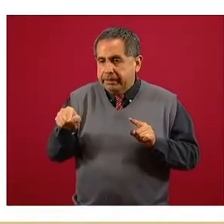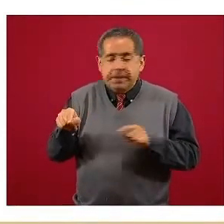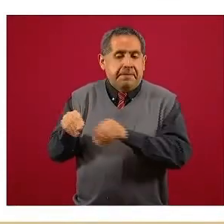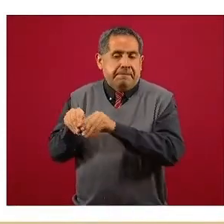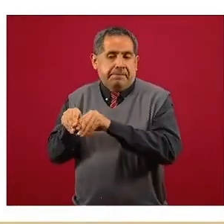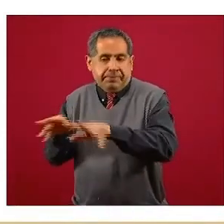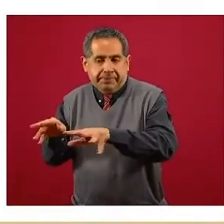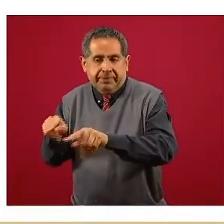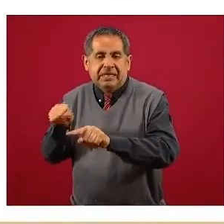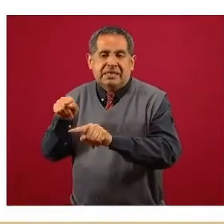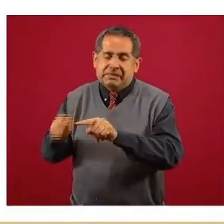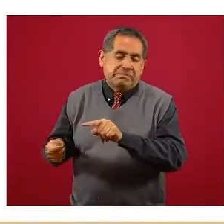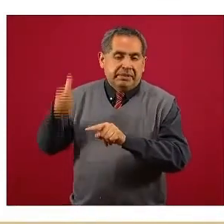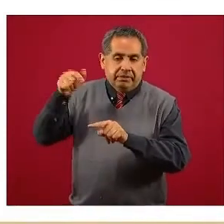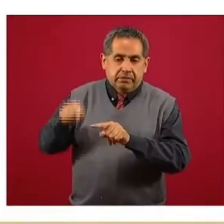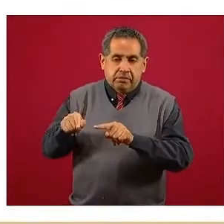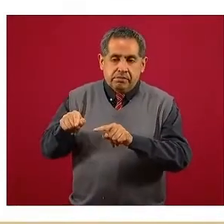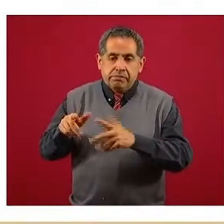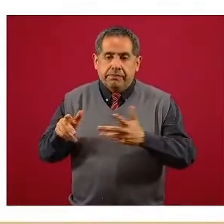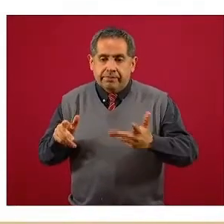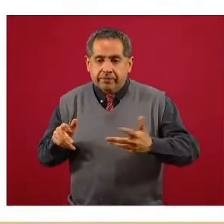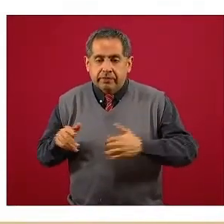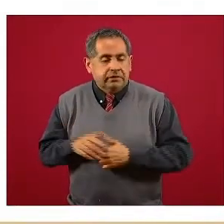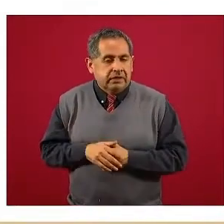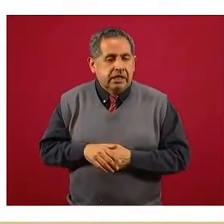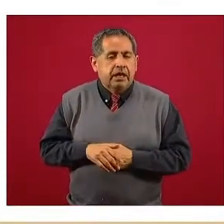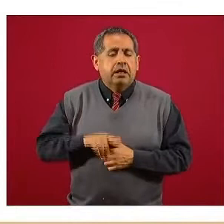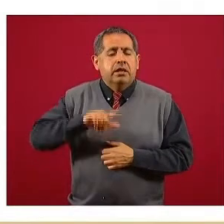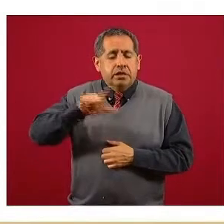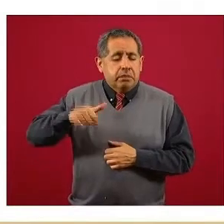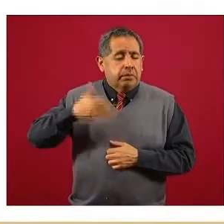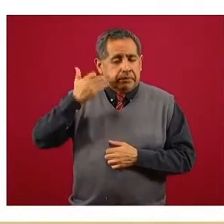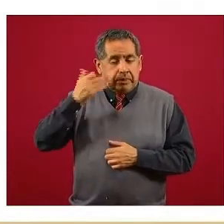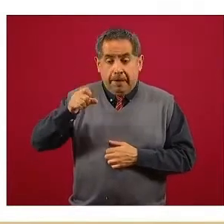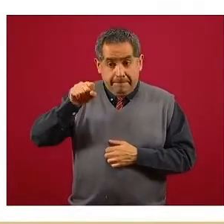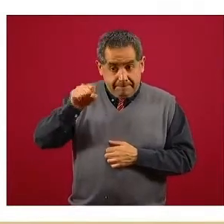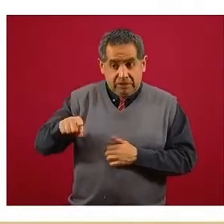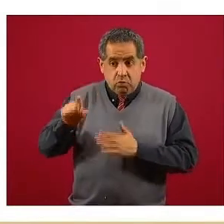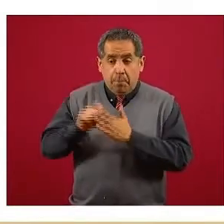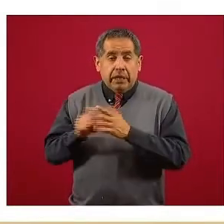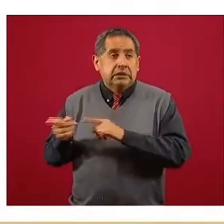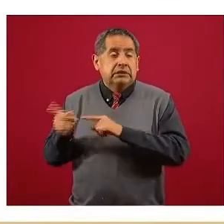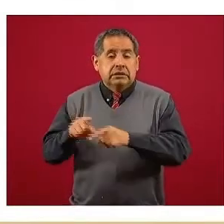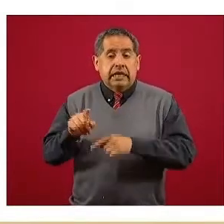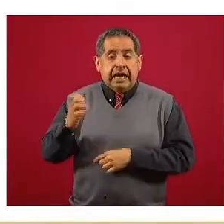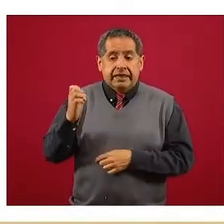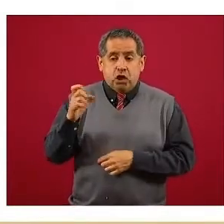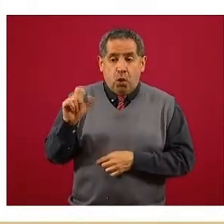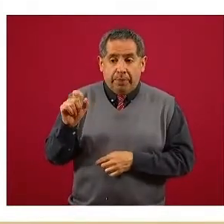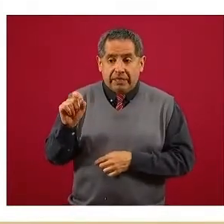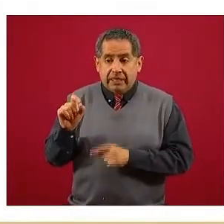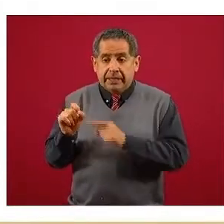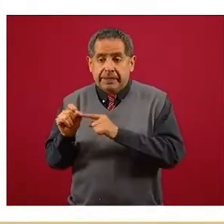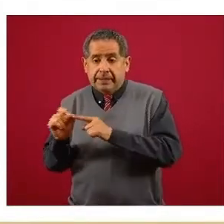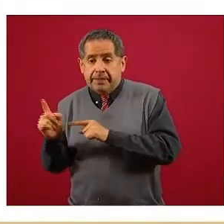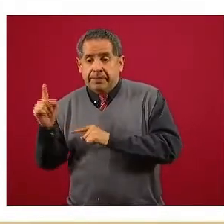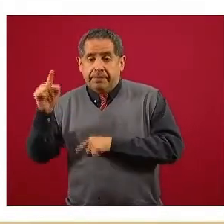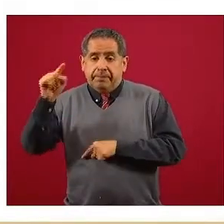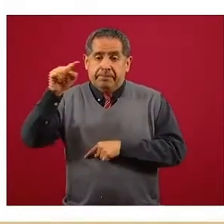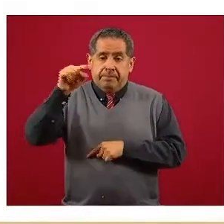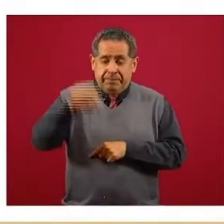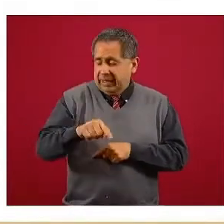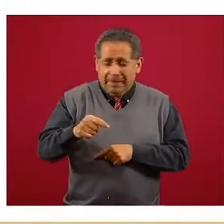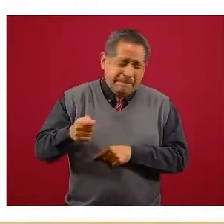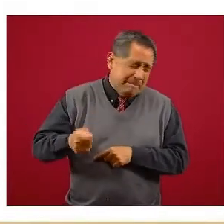momento. Posteriormente, como ven, pues dentro de ese mismo mes, es para el 20 de enero, en el que se tiene identificado